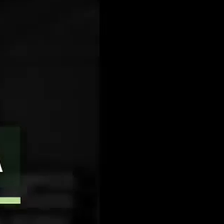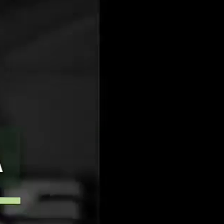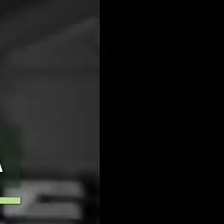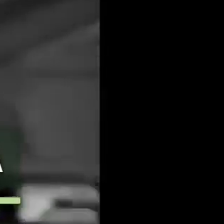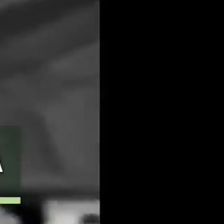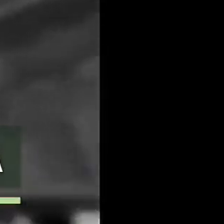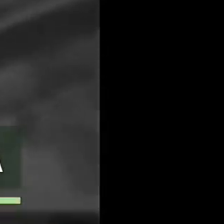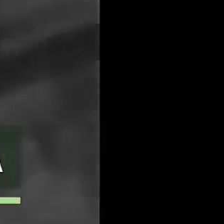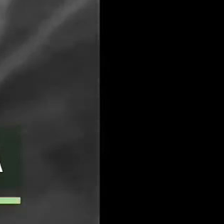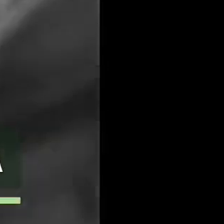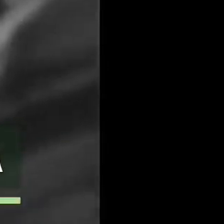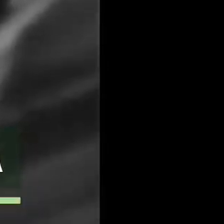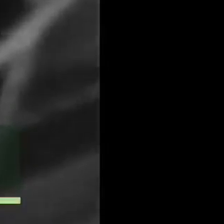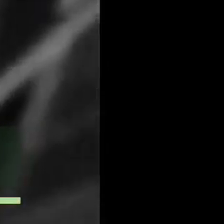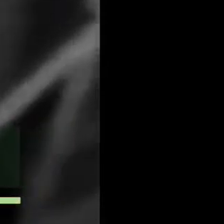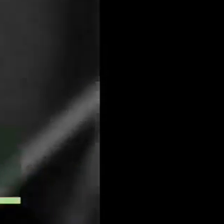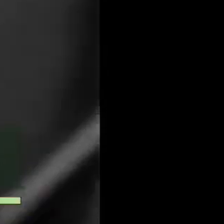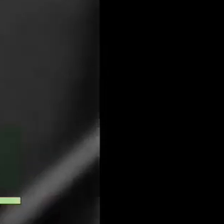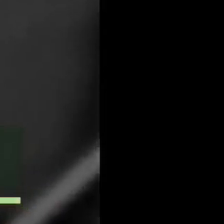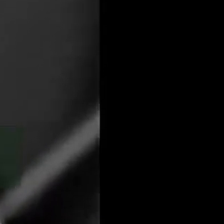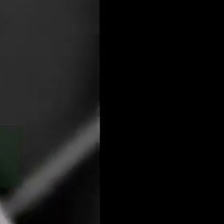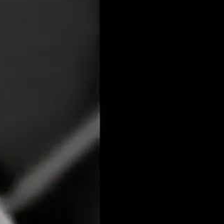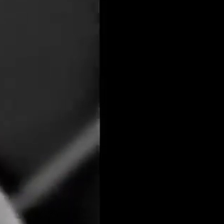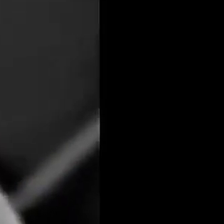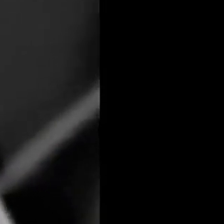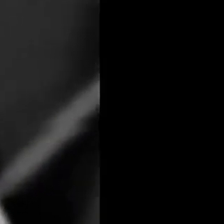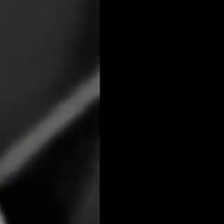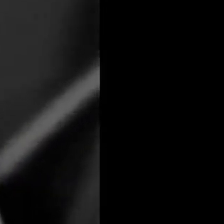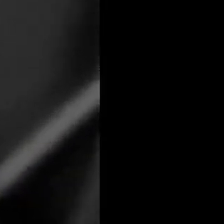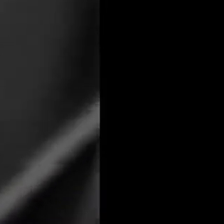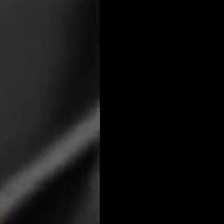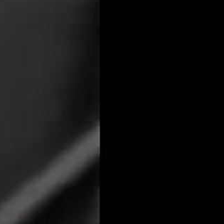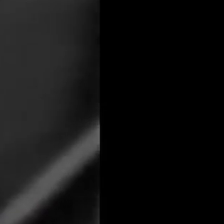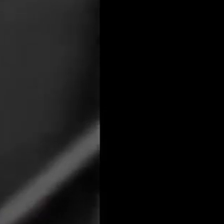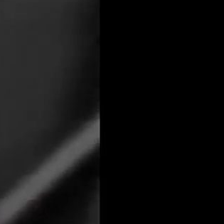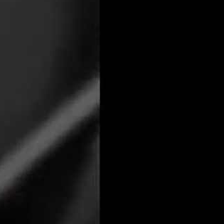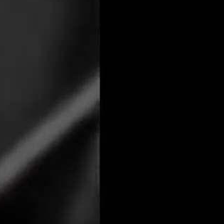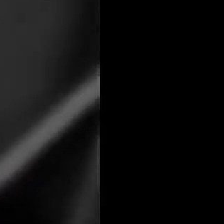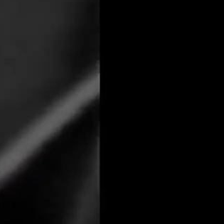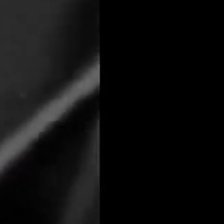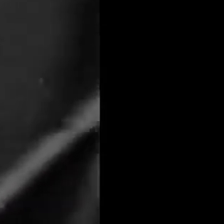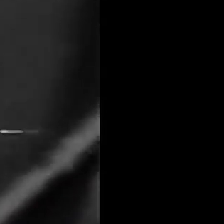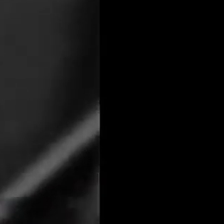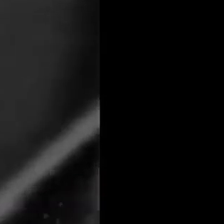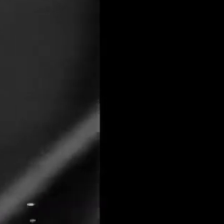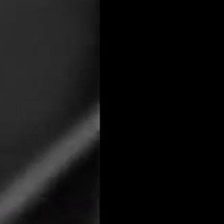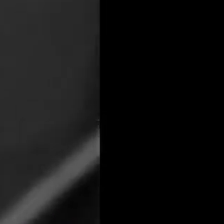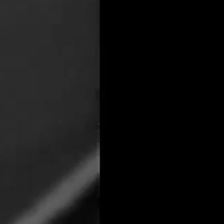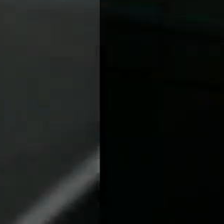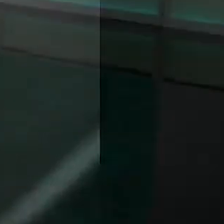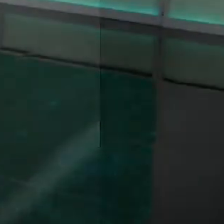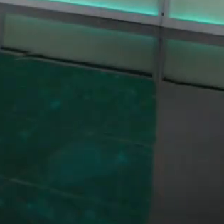gargantas, hendida para siempre en el pecho de mi patria. Allí estaban, entre banderas, con una guitarra